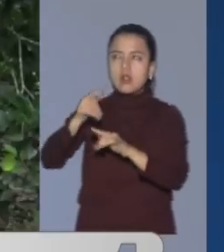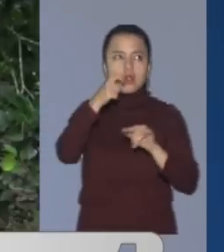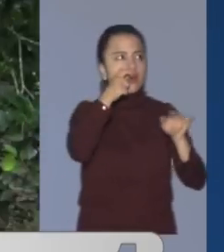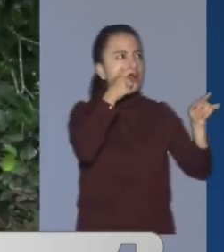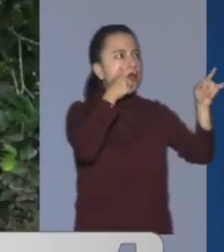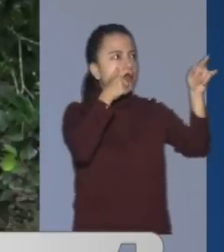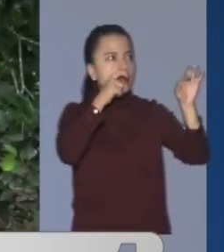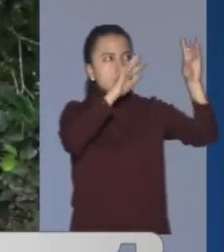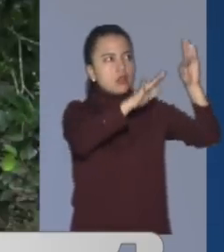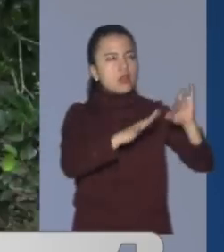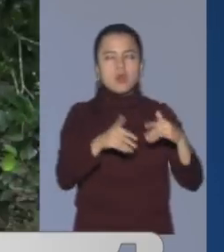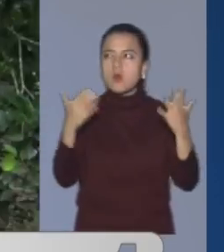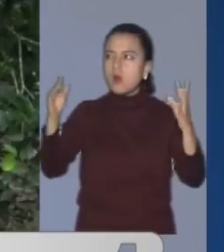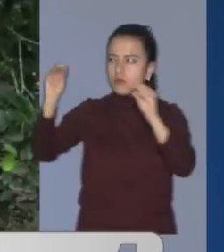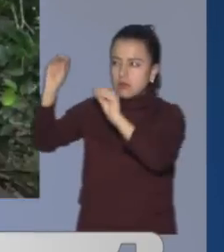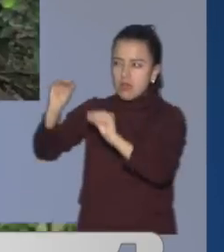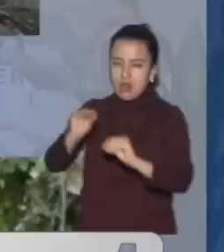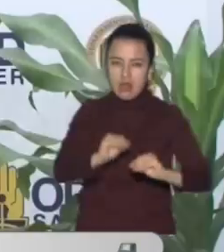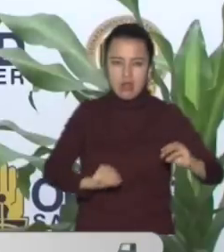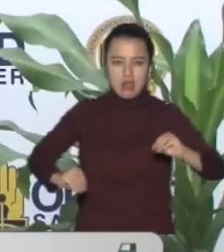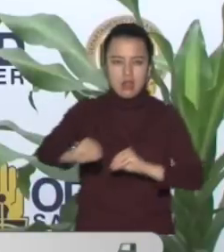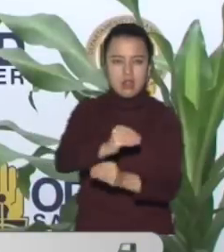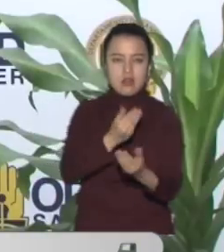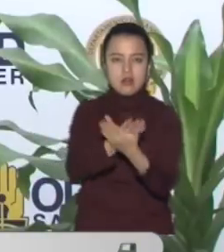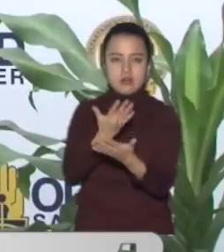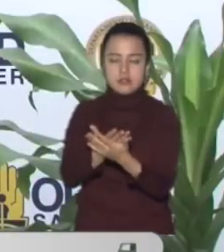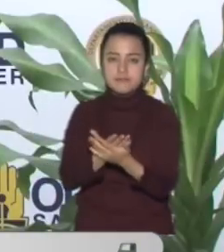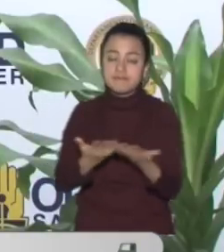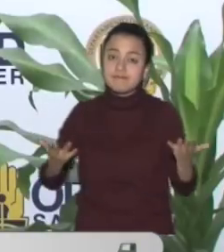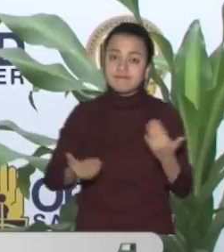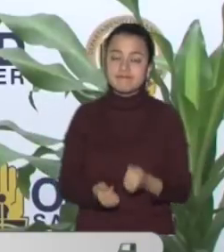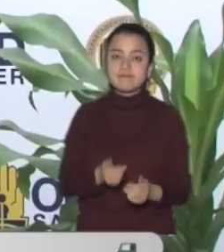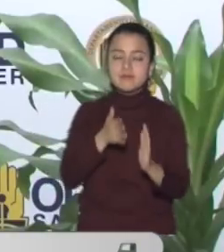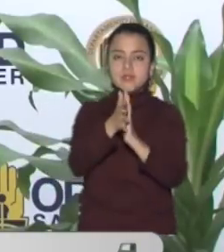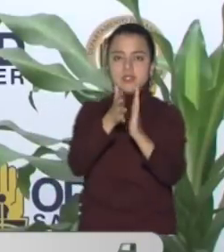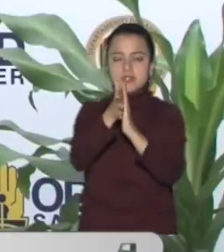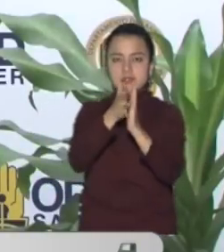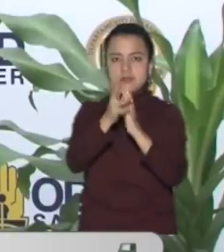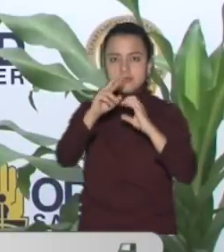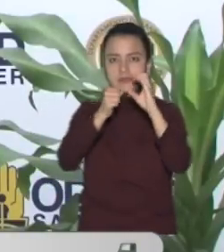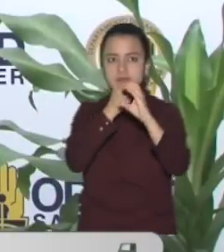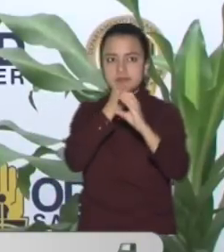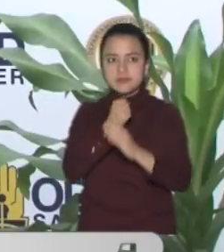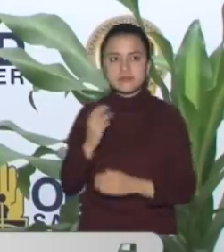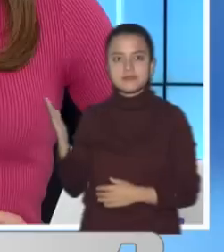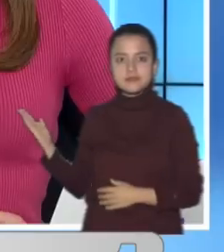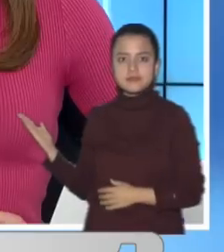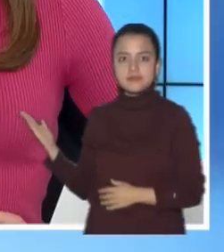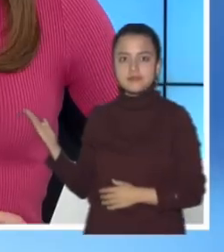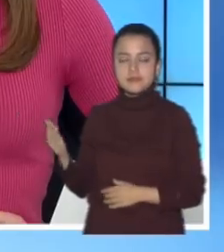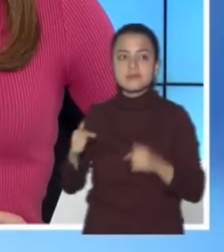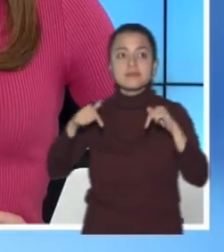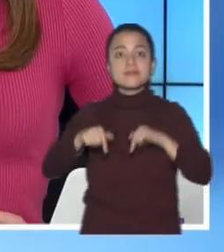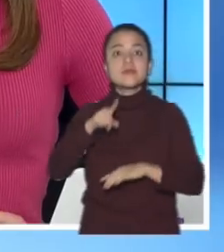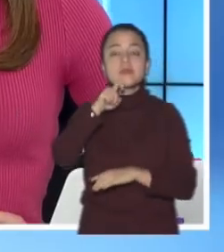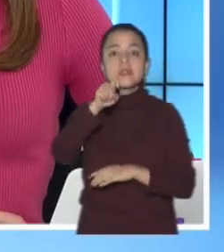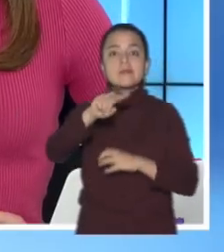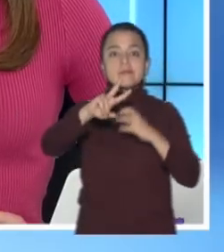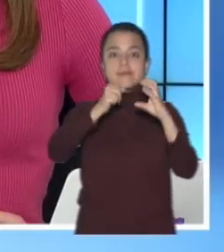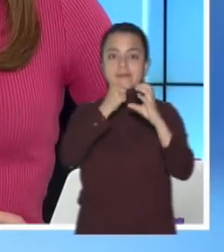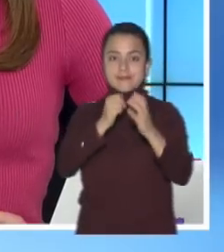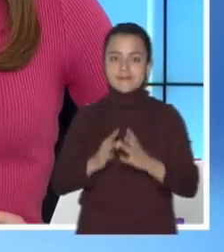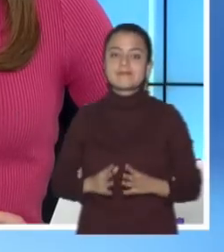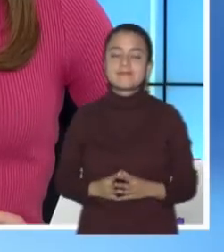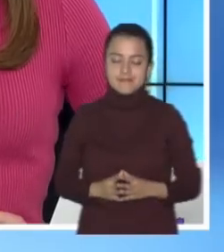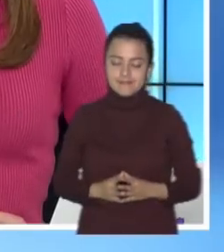normalidad. Esta es la información por el momento desde Santander. Continuamos atentos a estos hechos. Desde Bucaramanga para Noticentro